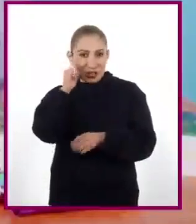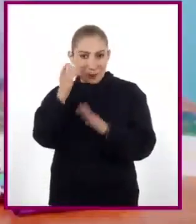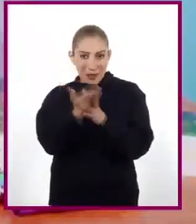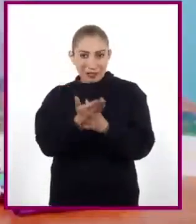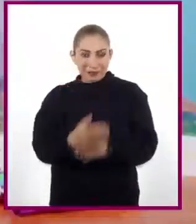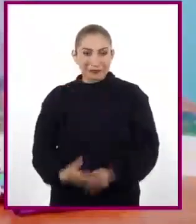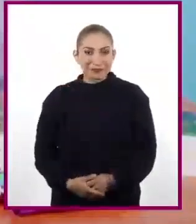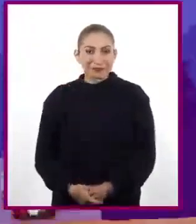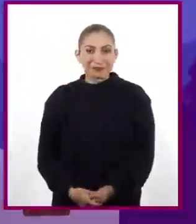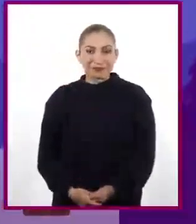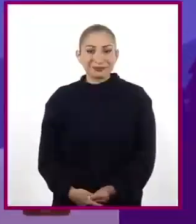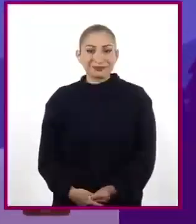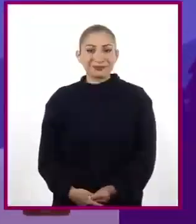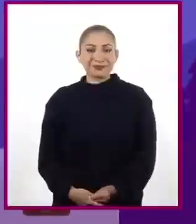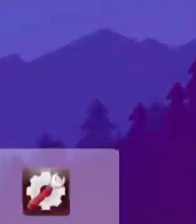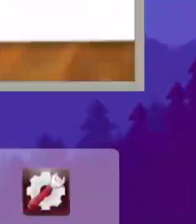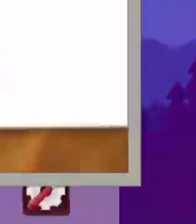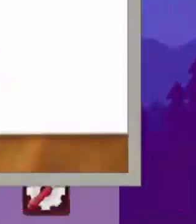fragmento.